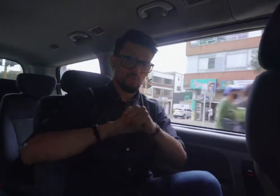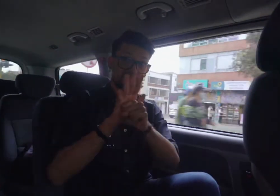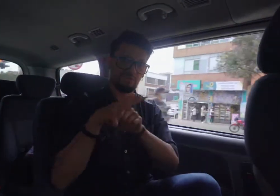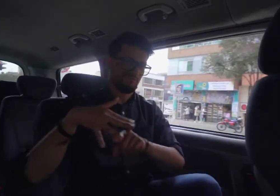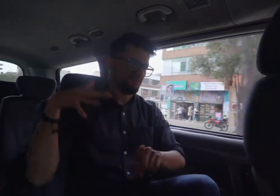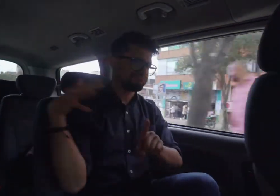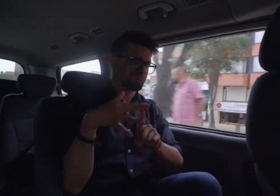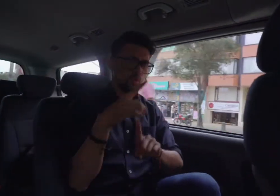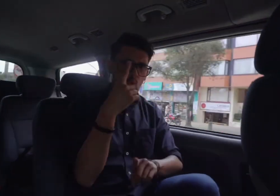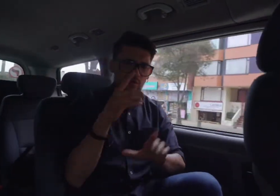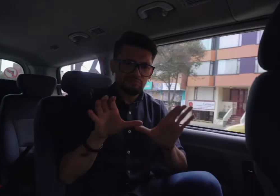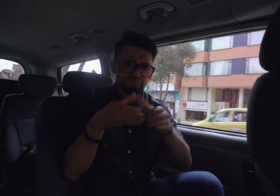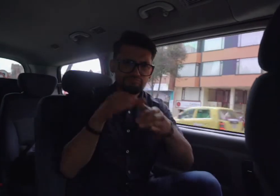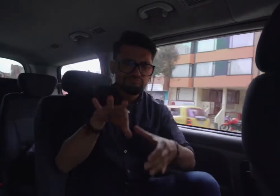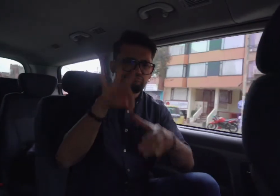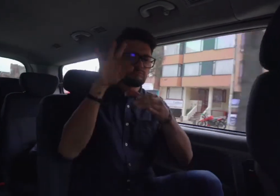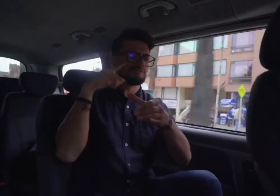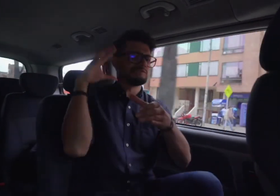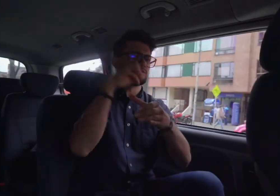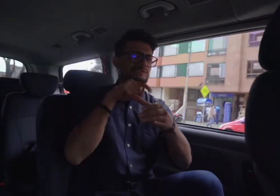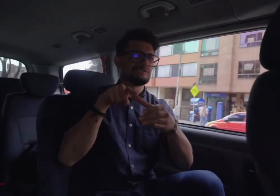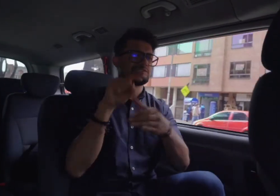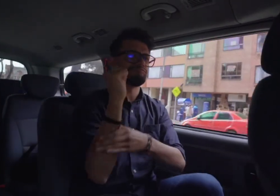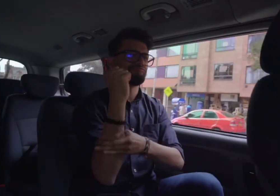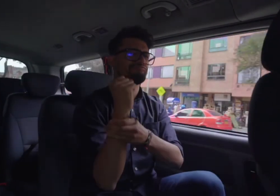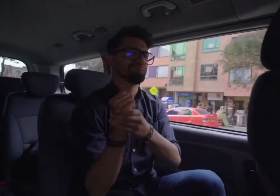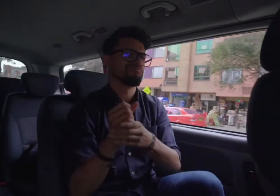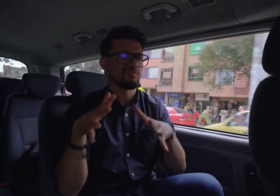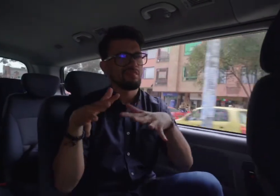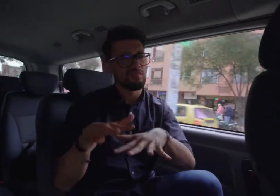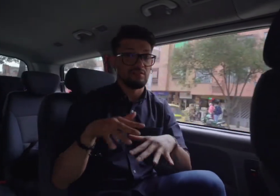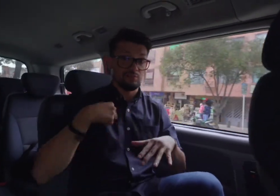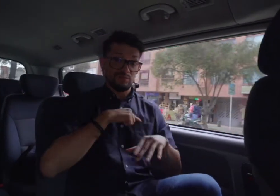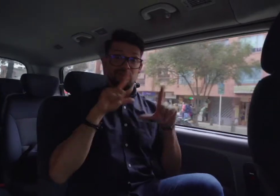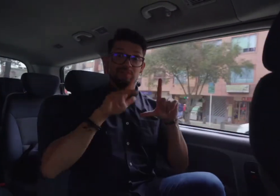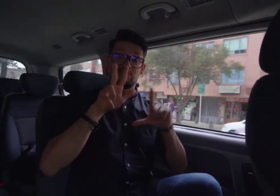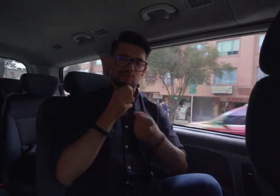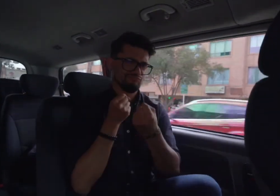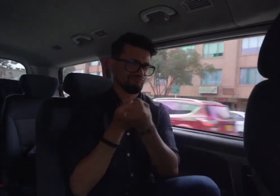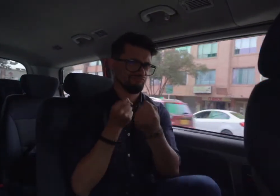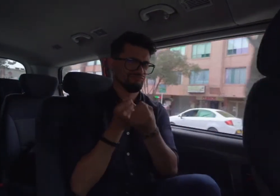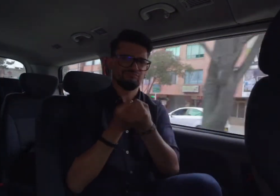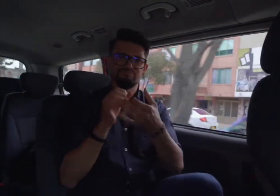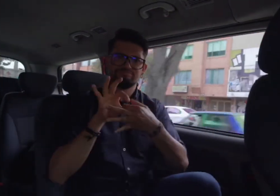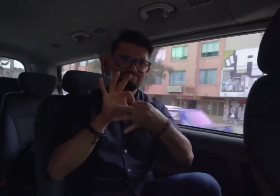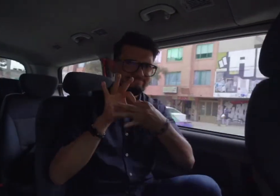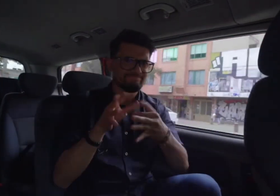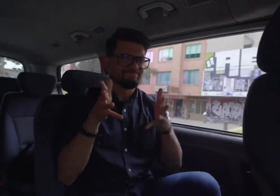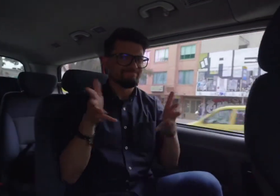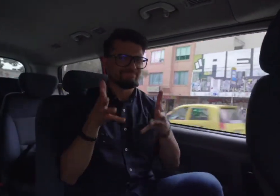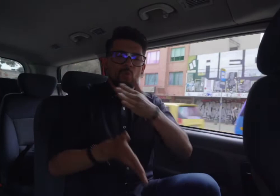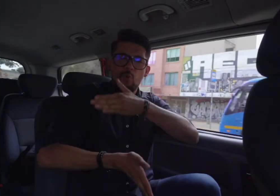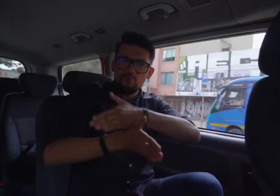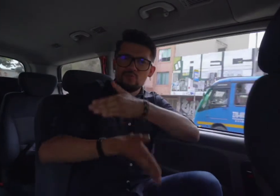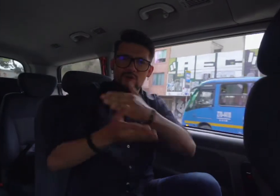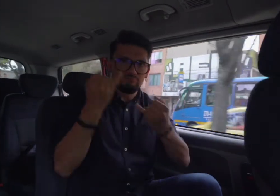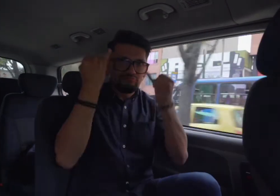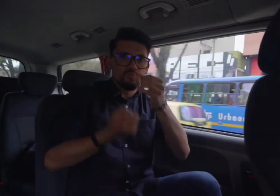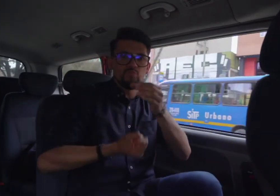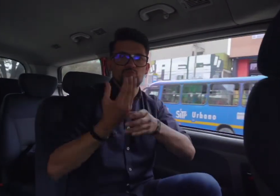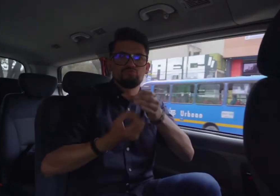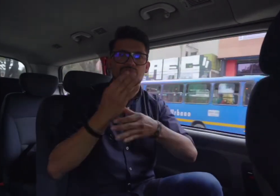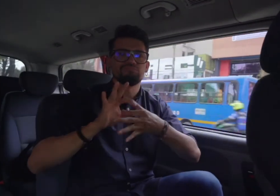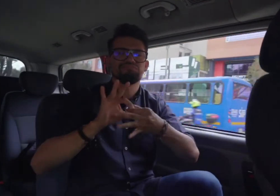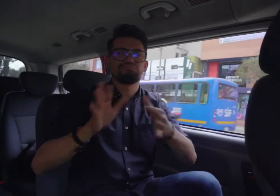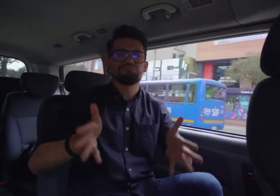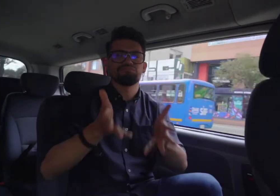coproducir y adelantar proyectos especiales. De esta manera, en 2020, el canal apoyó a un sector muy